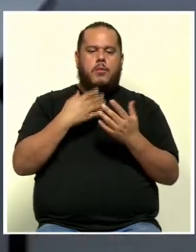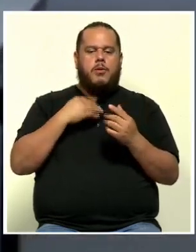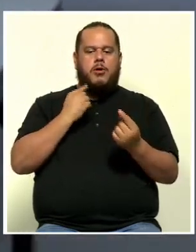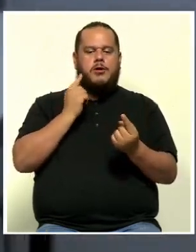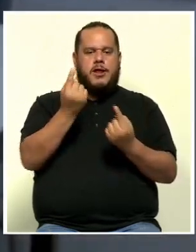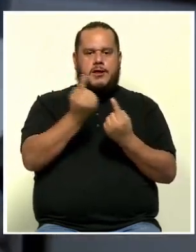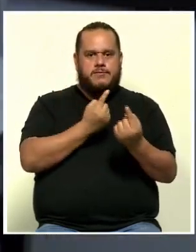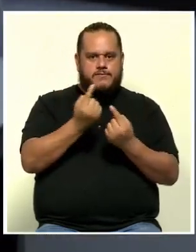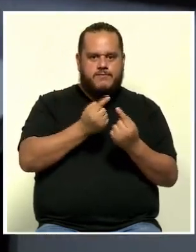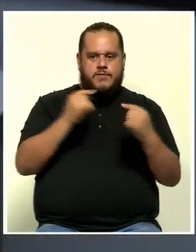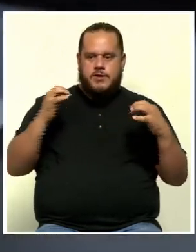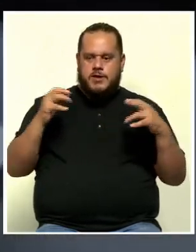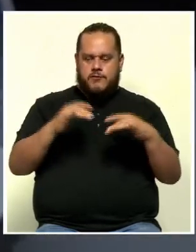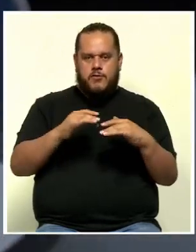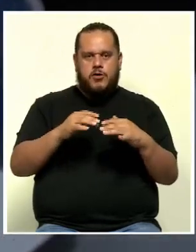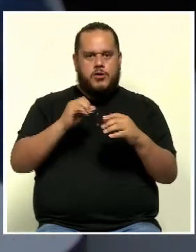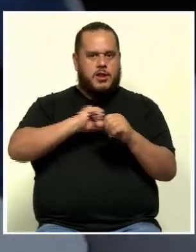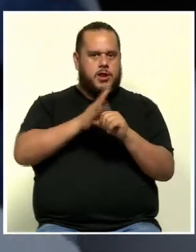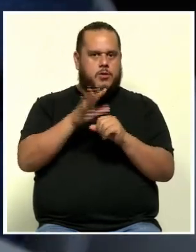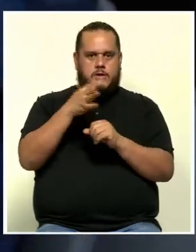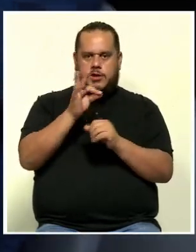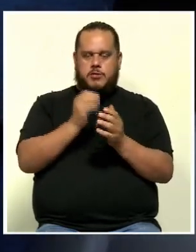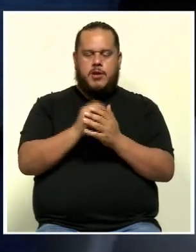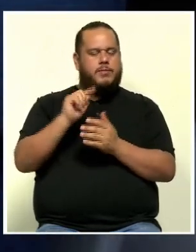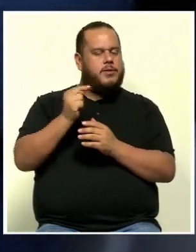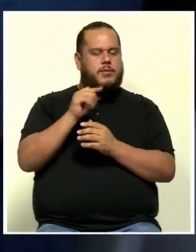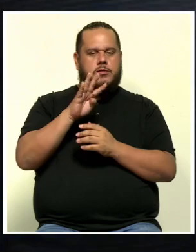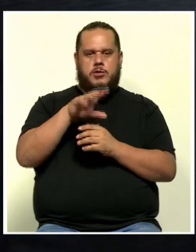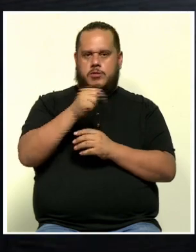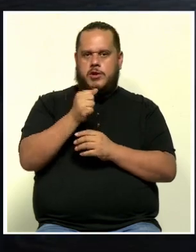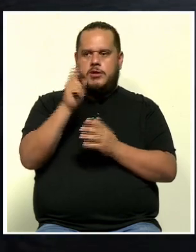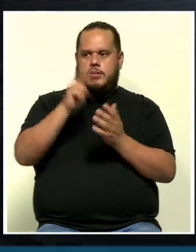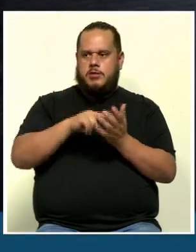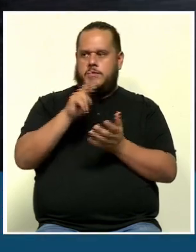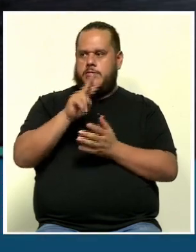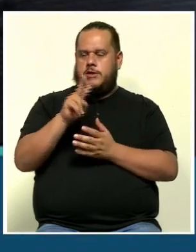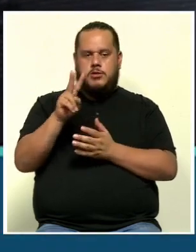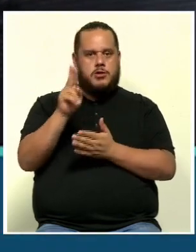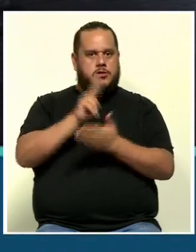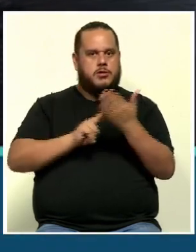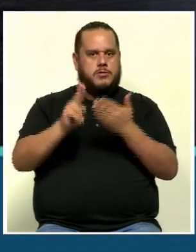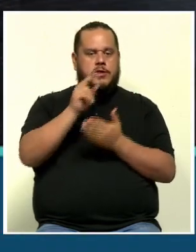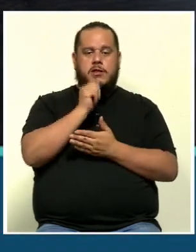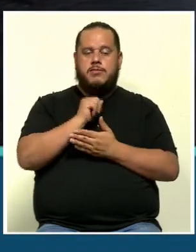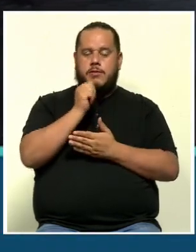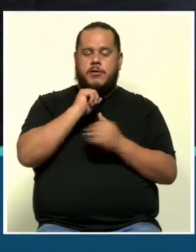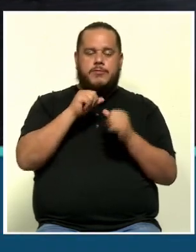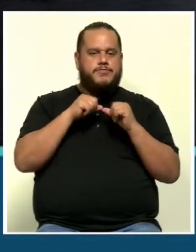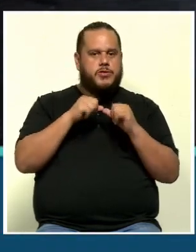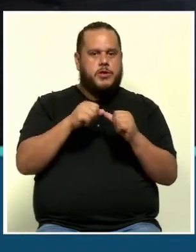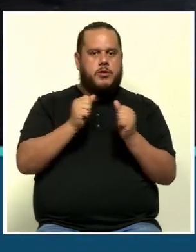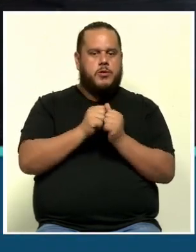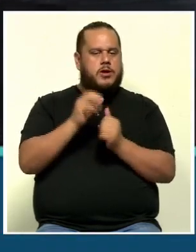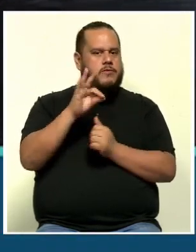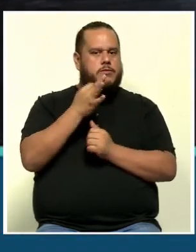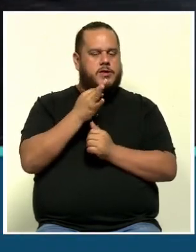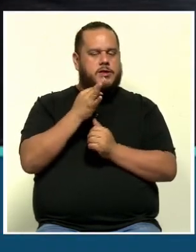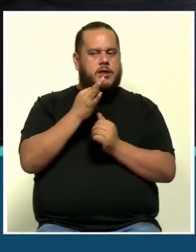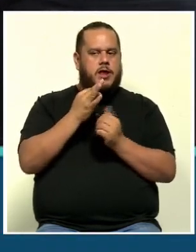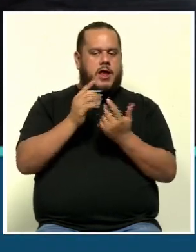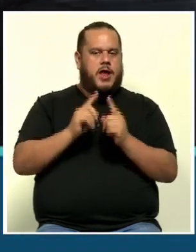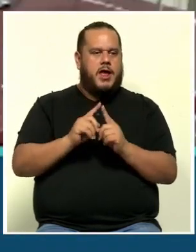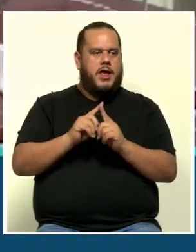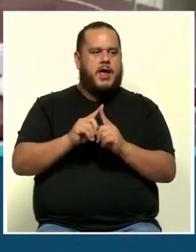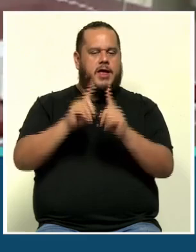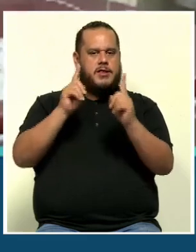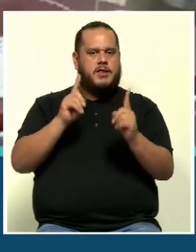la COVID-19. Para el primer cuatrimestre del 2022, las universidades privadas continuarán con la formación a distancia en